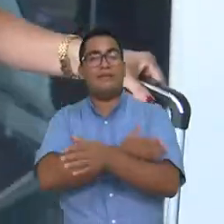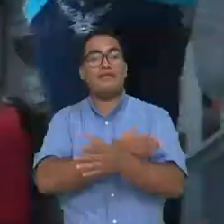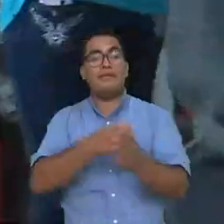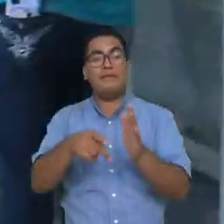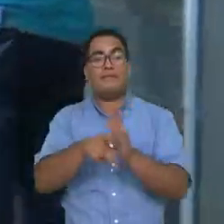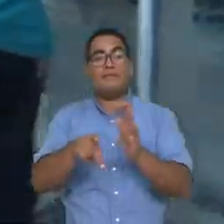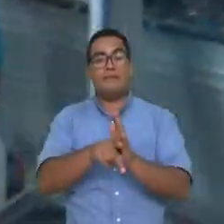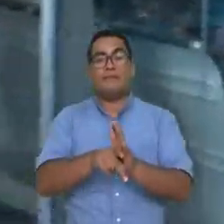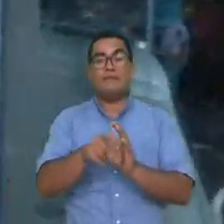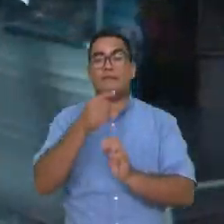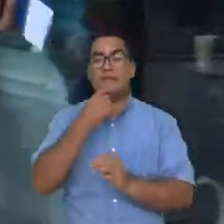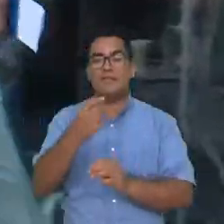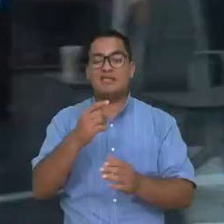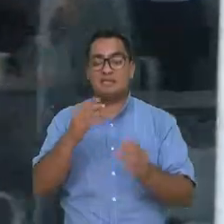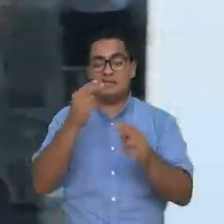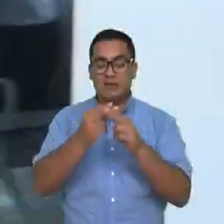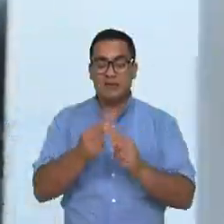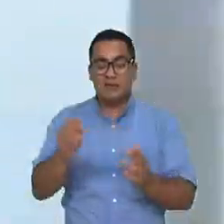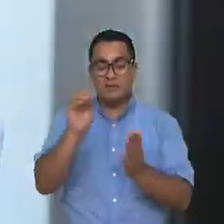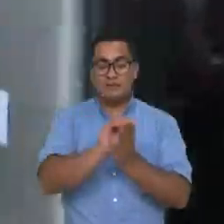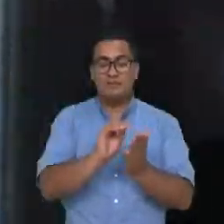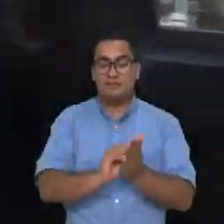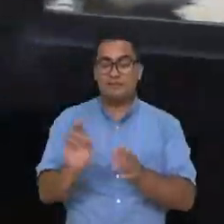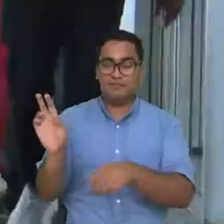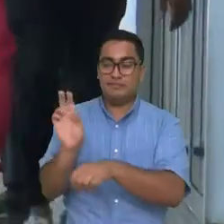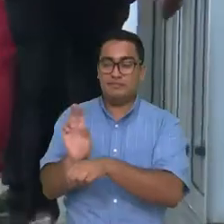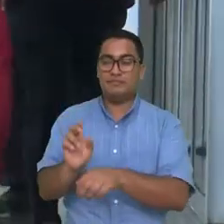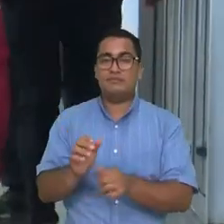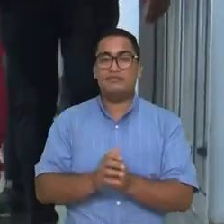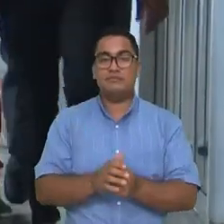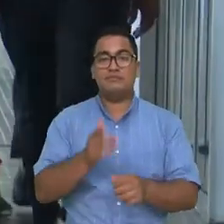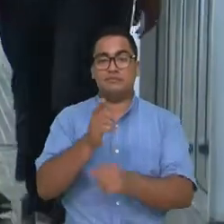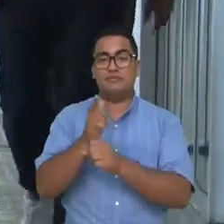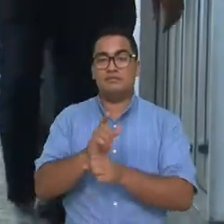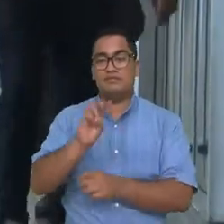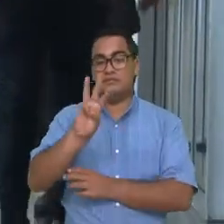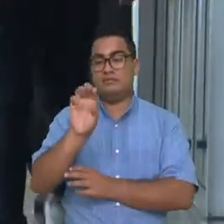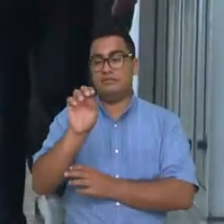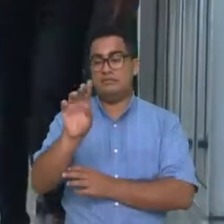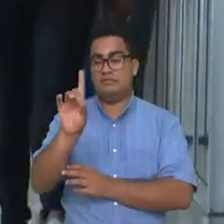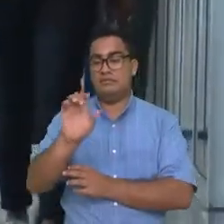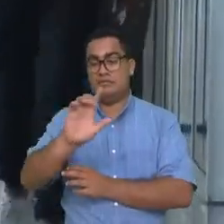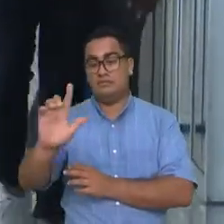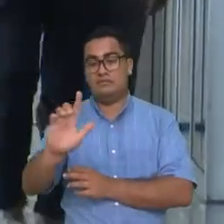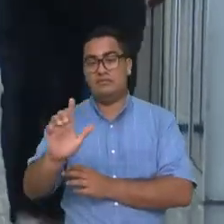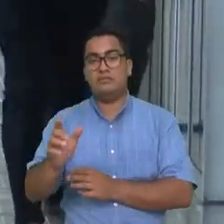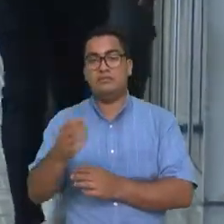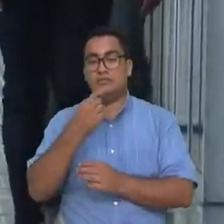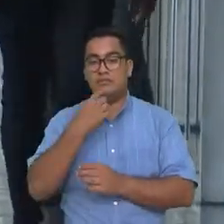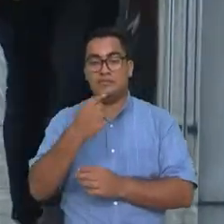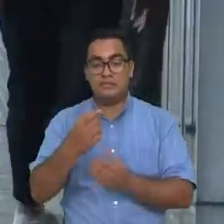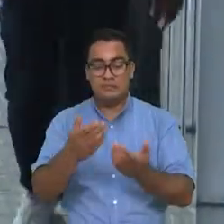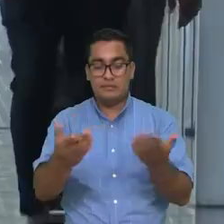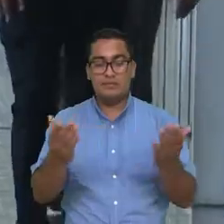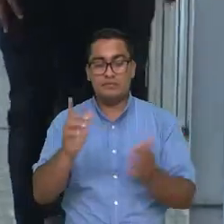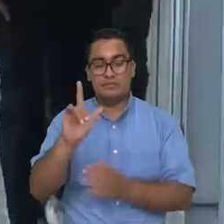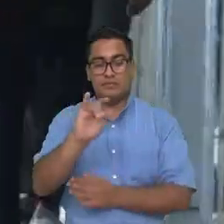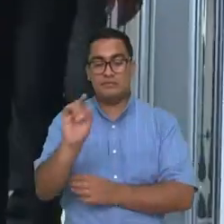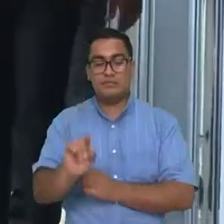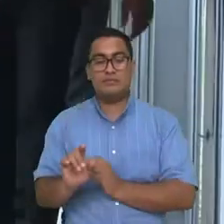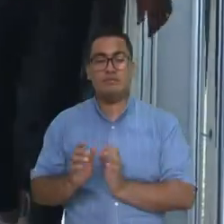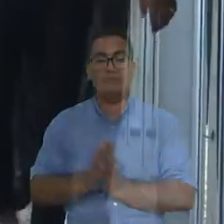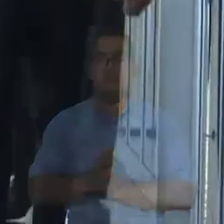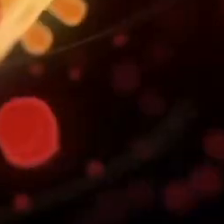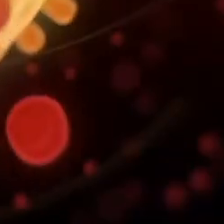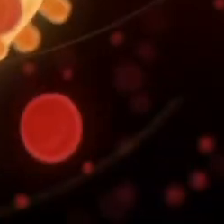quienes los incluyen en una lista para dar seguimiento. Con cámara de Wendell Noguera para el Canal Parlamentario, informó Liz Escoto.